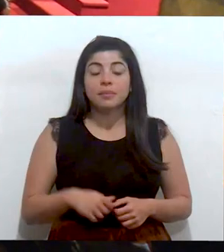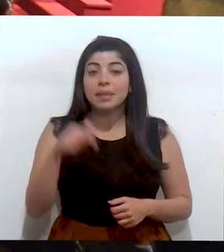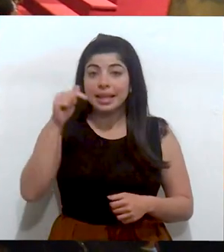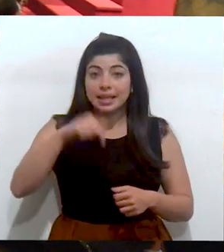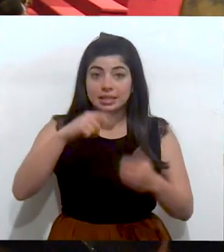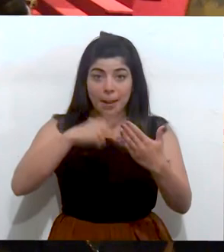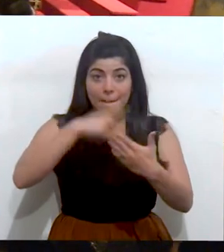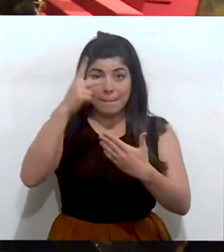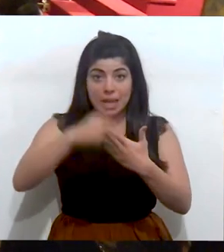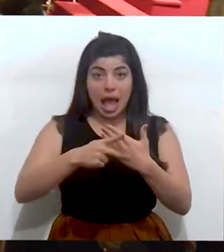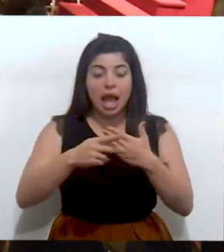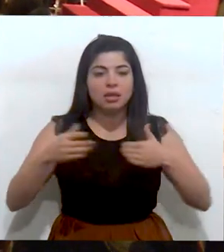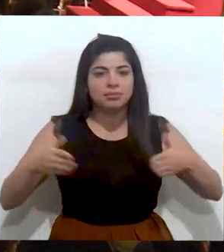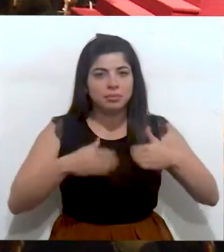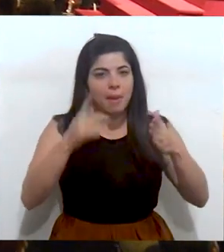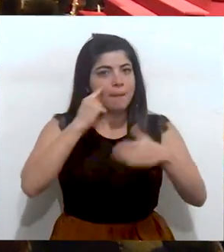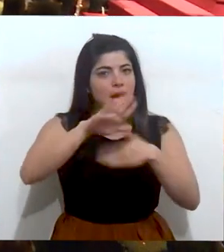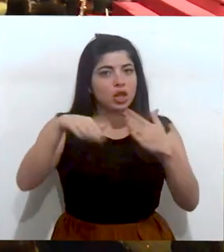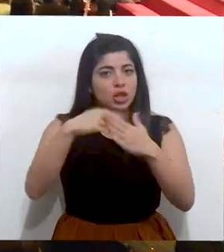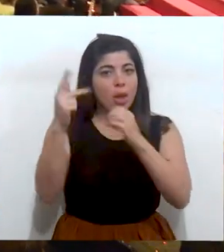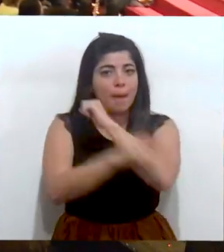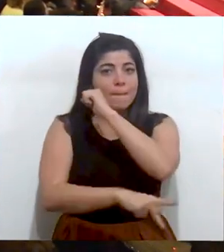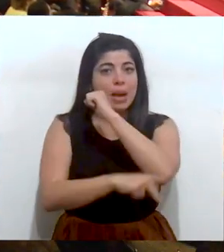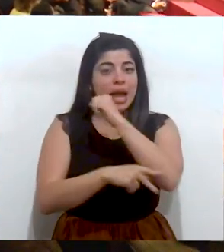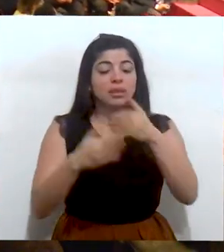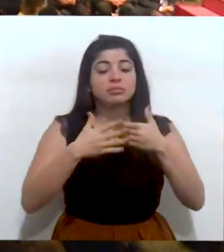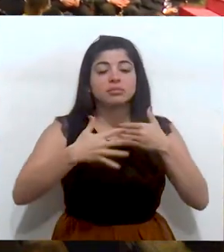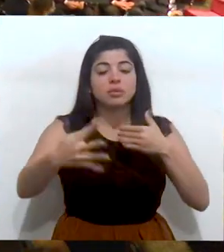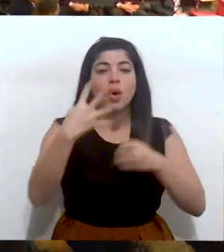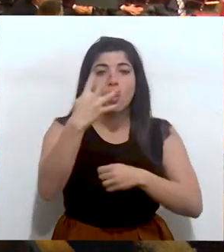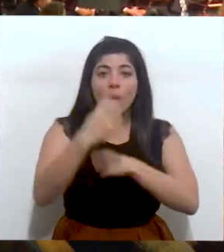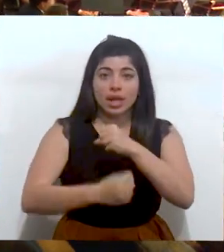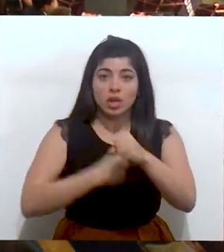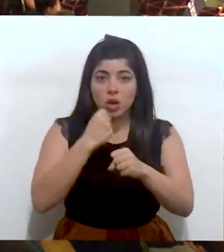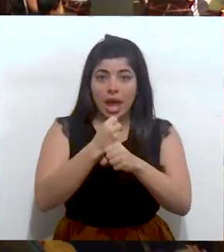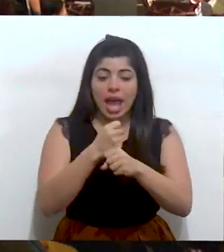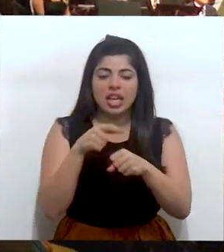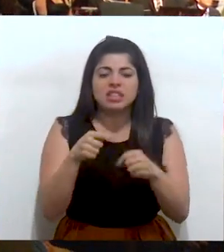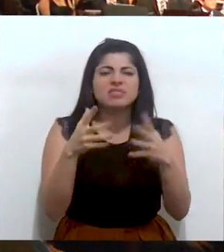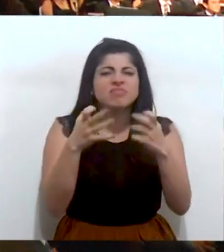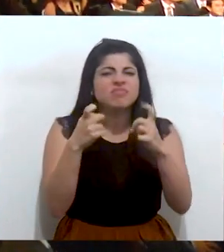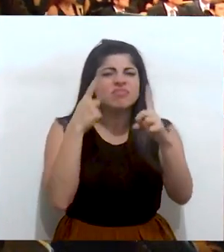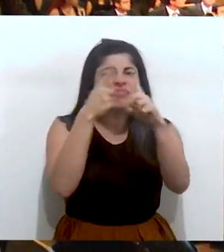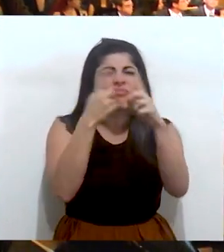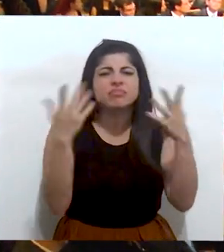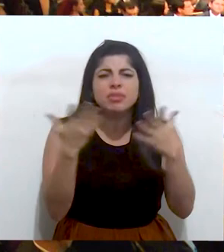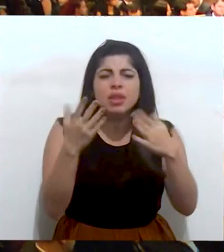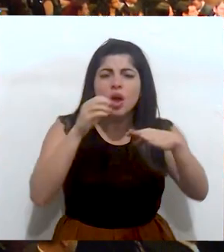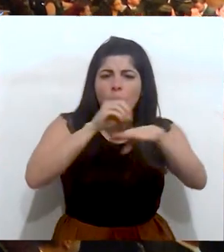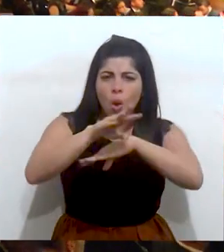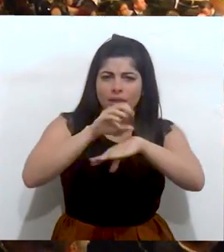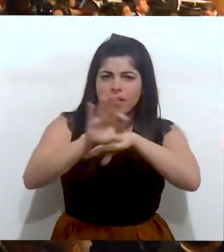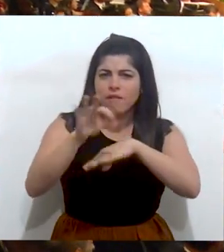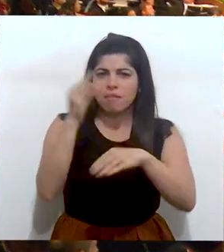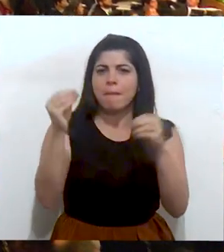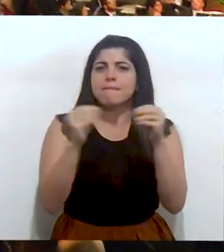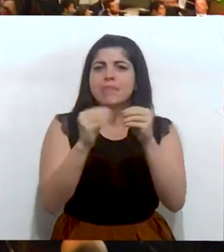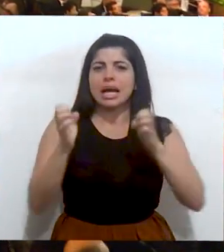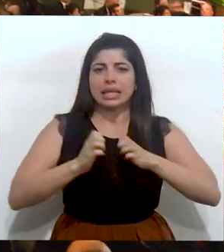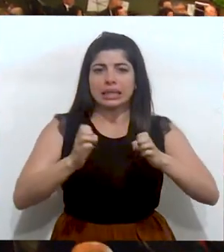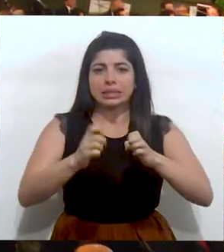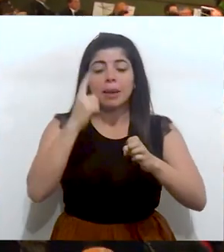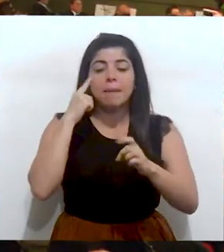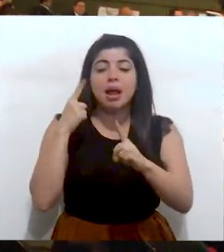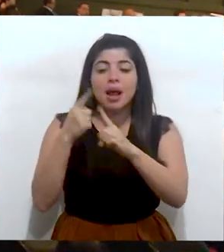Este plan es la hoja de ruta del país por los próximos cuatro años y lo que pretende es ser esa orientación estratégica